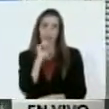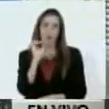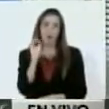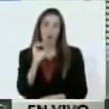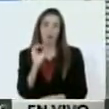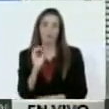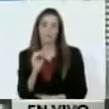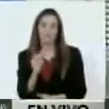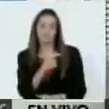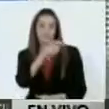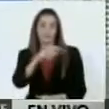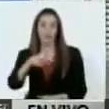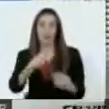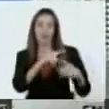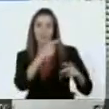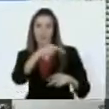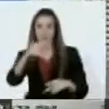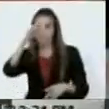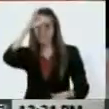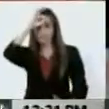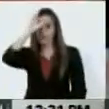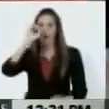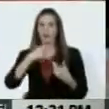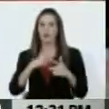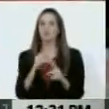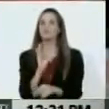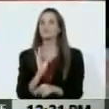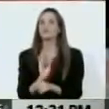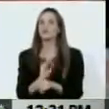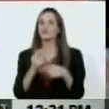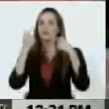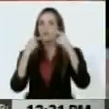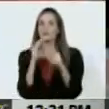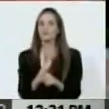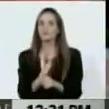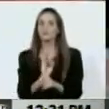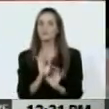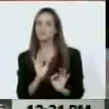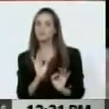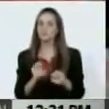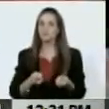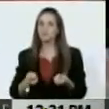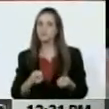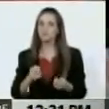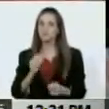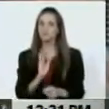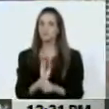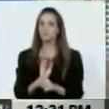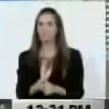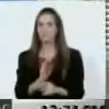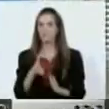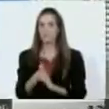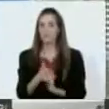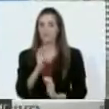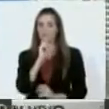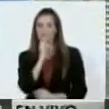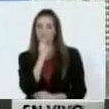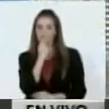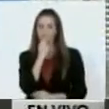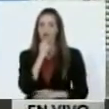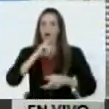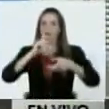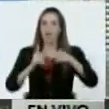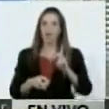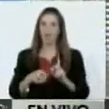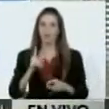menos nadie tuviese elementos. Entonces el comandante Chávez era muy cuidadoso, muy pero muy cuidadoso en hasta a